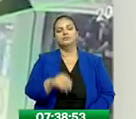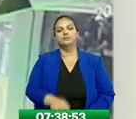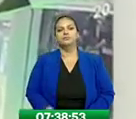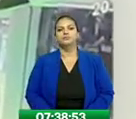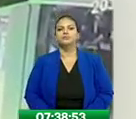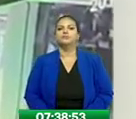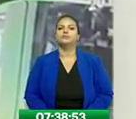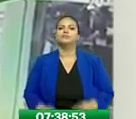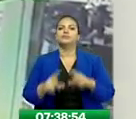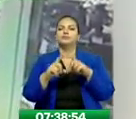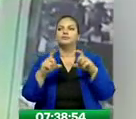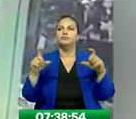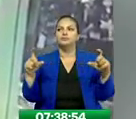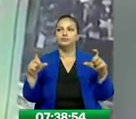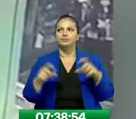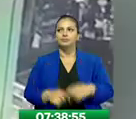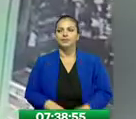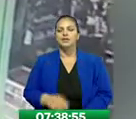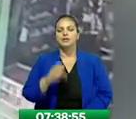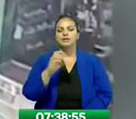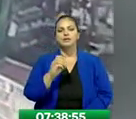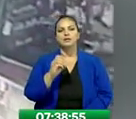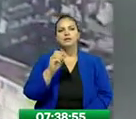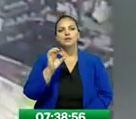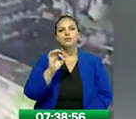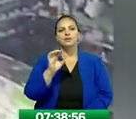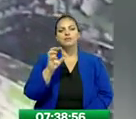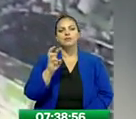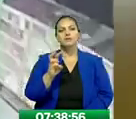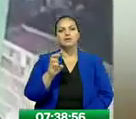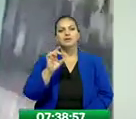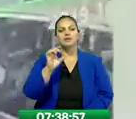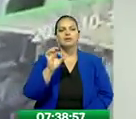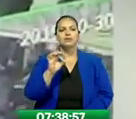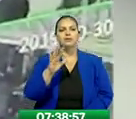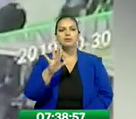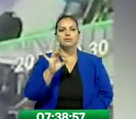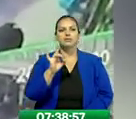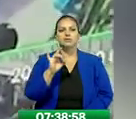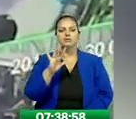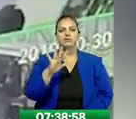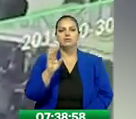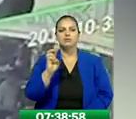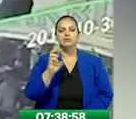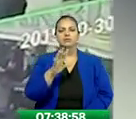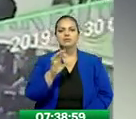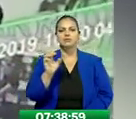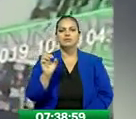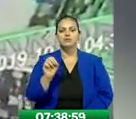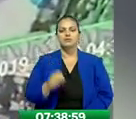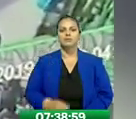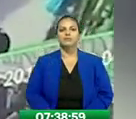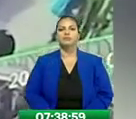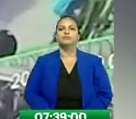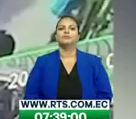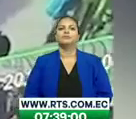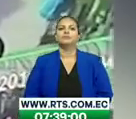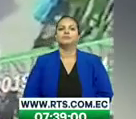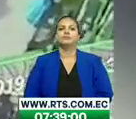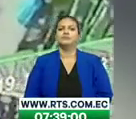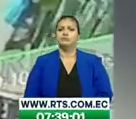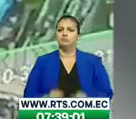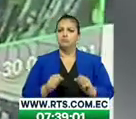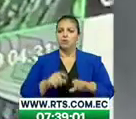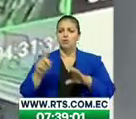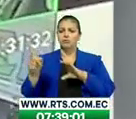096-9585-650, así como dice Luisa, que ustedes sean los protagonistas precisamente en enviarnos estos videos acá para mostrarnos, para